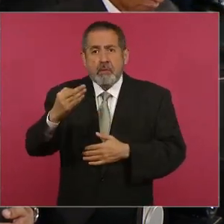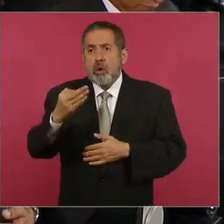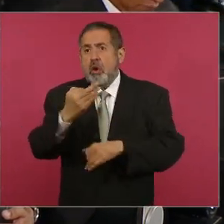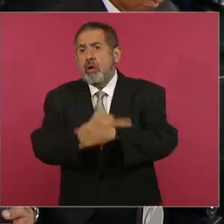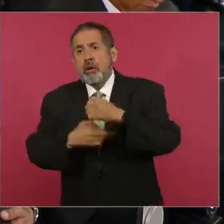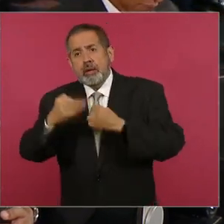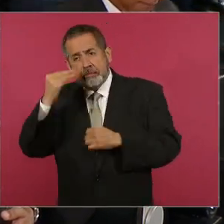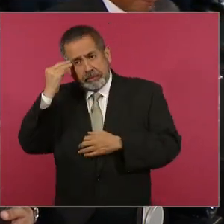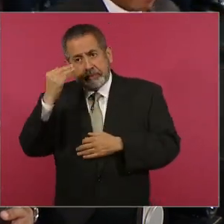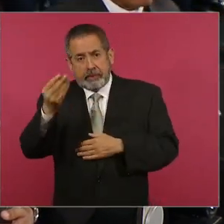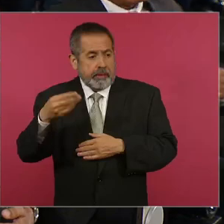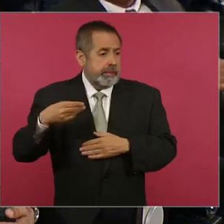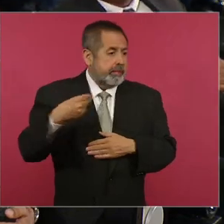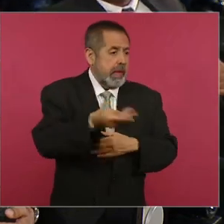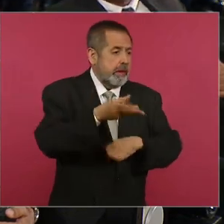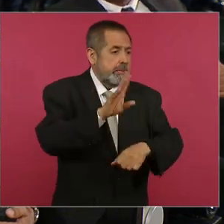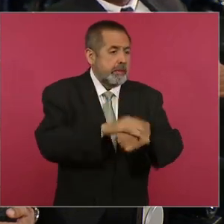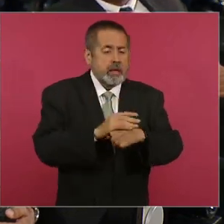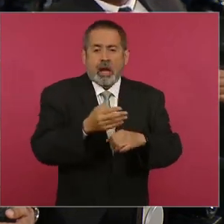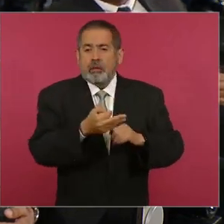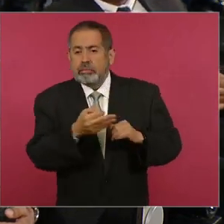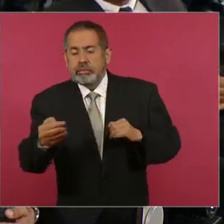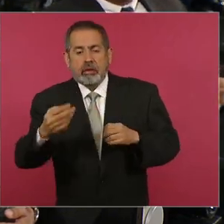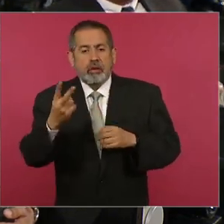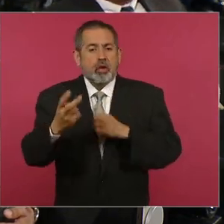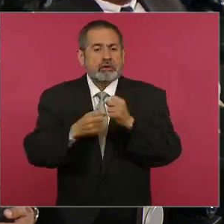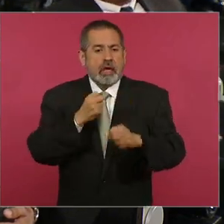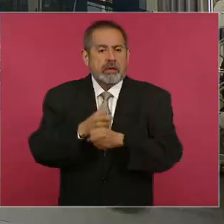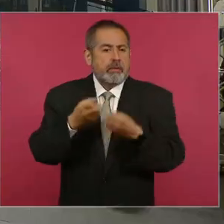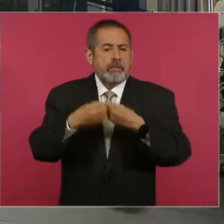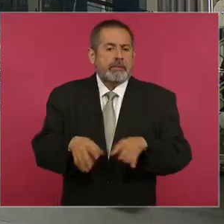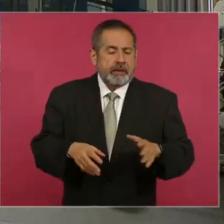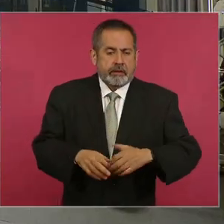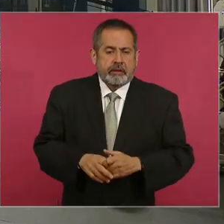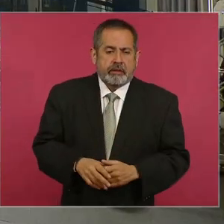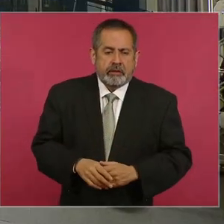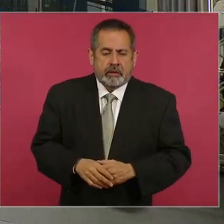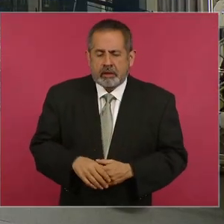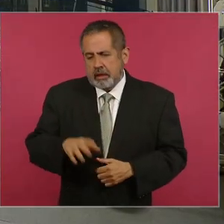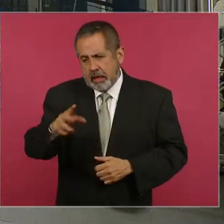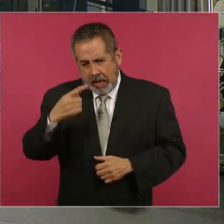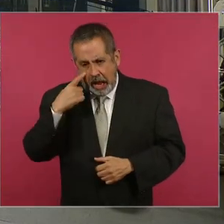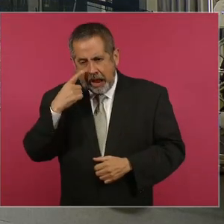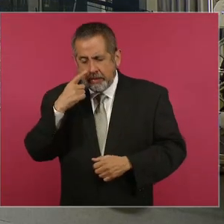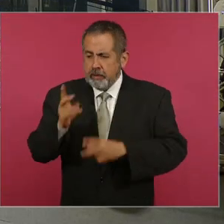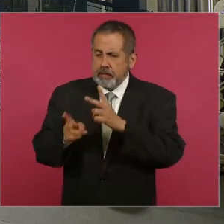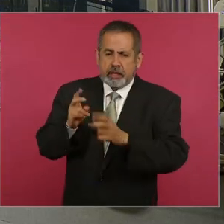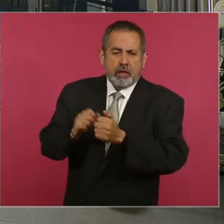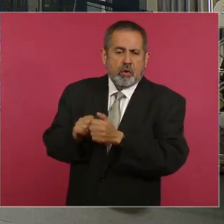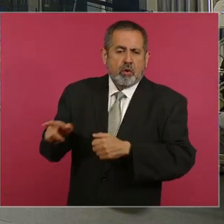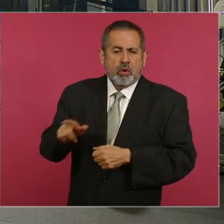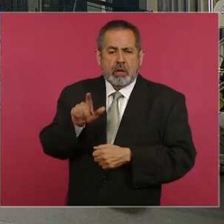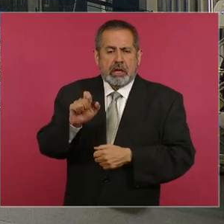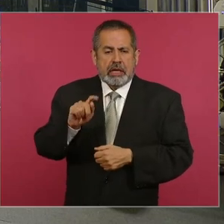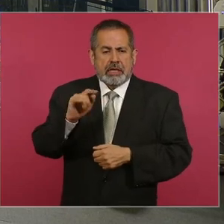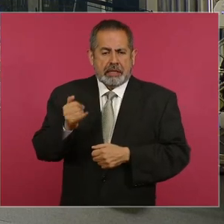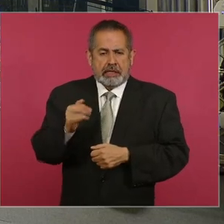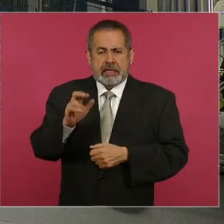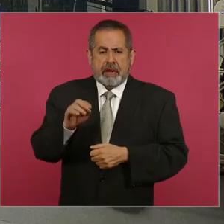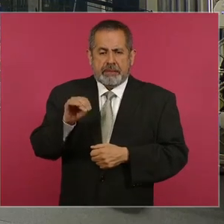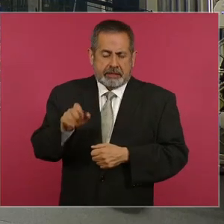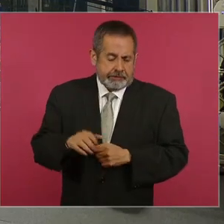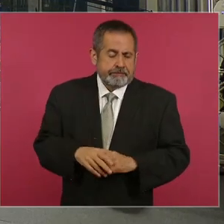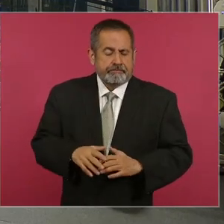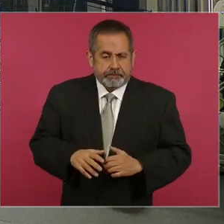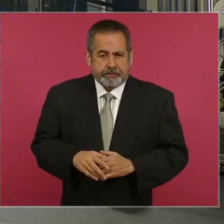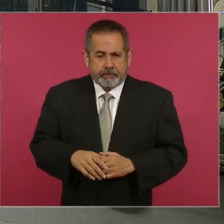SEP en dar esas autorizaciones. Eso es prácticamente lo que… Lo vemos. Afectó. Lo vemos, ¿no? Con Leti Ramírez, de nuevo. Y ahorita que